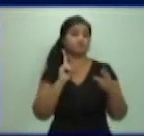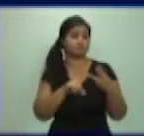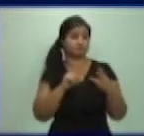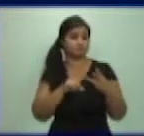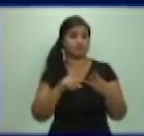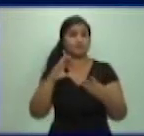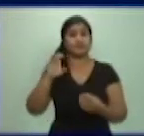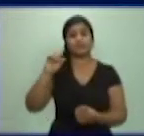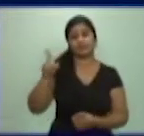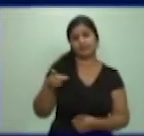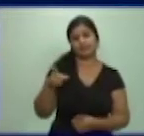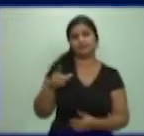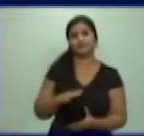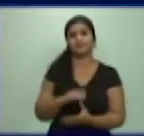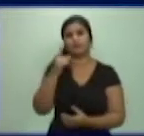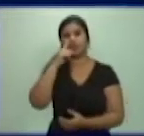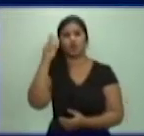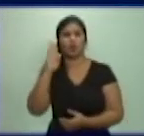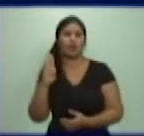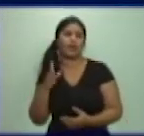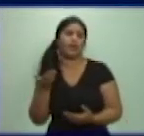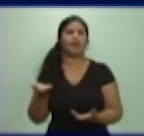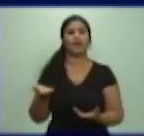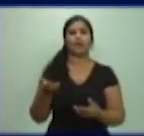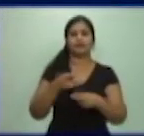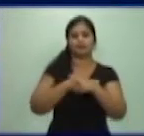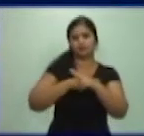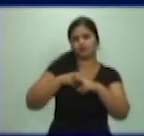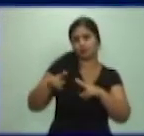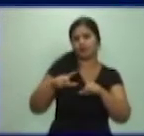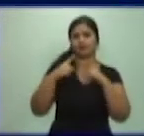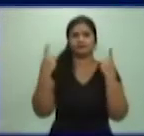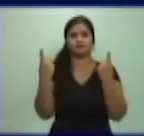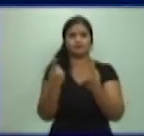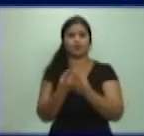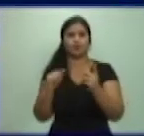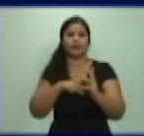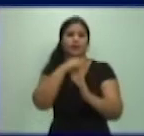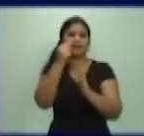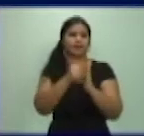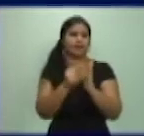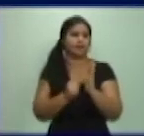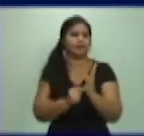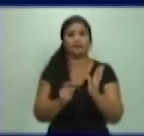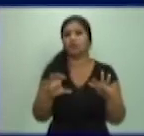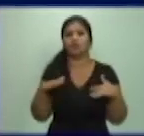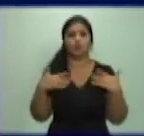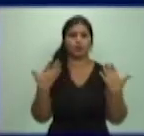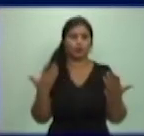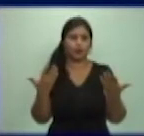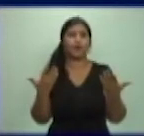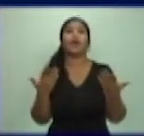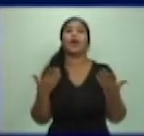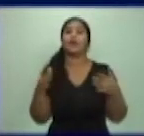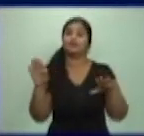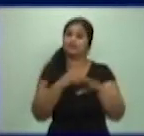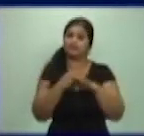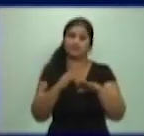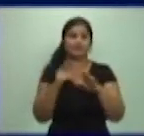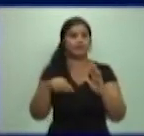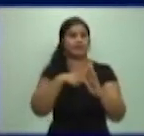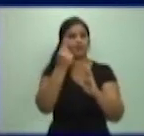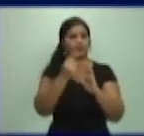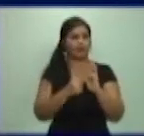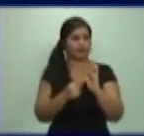cuentos, poemas y obras dramáticas poseen rasgos distintivos que los diferencian. En el texto se habla